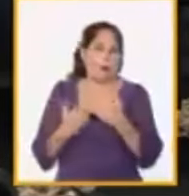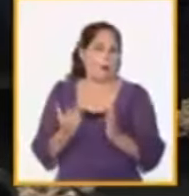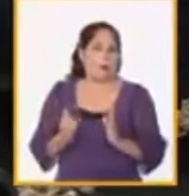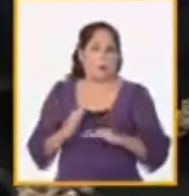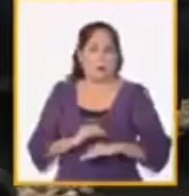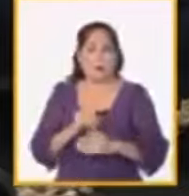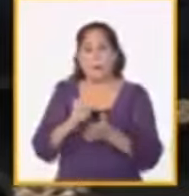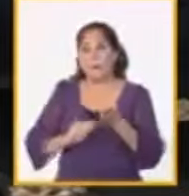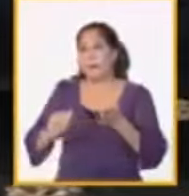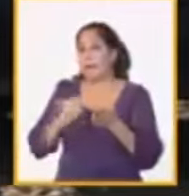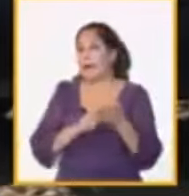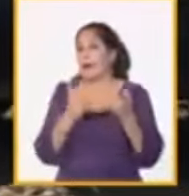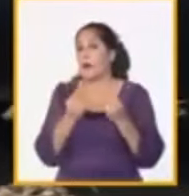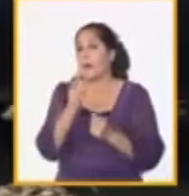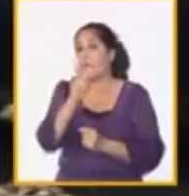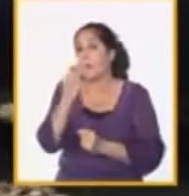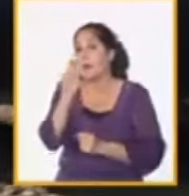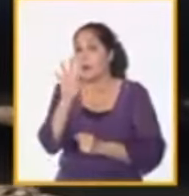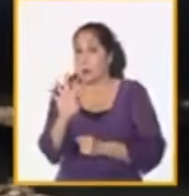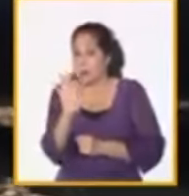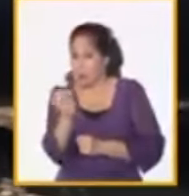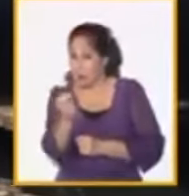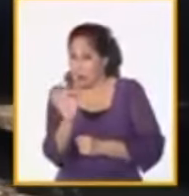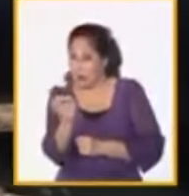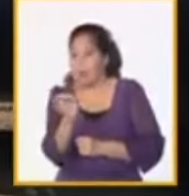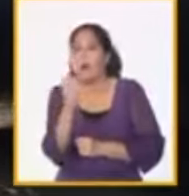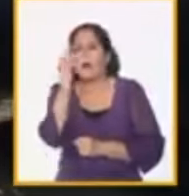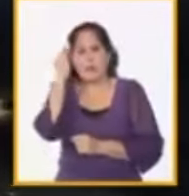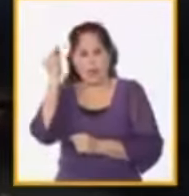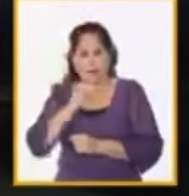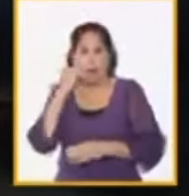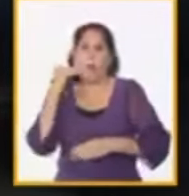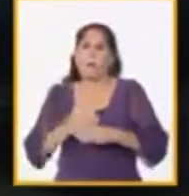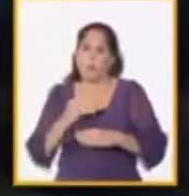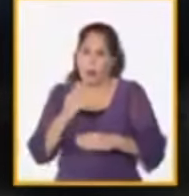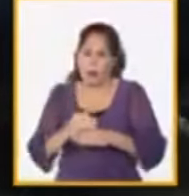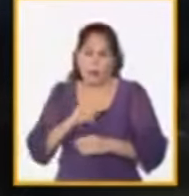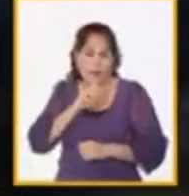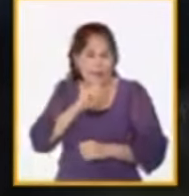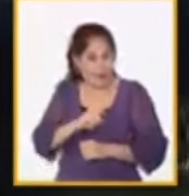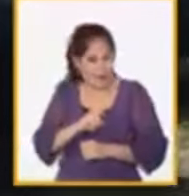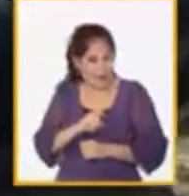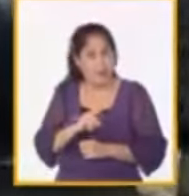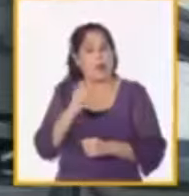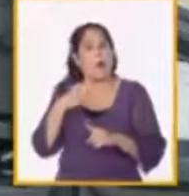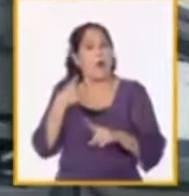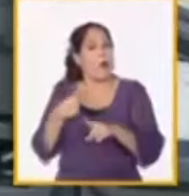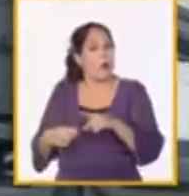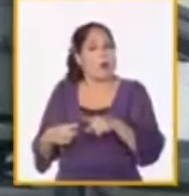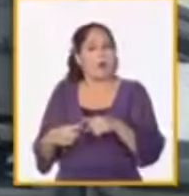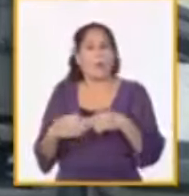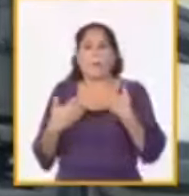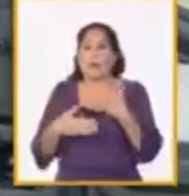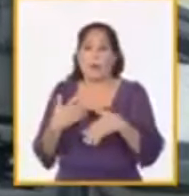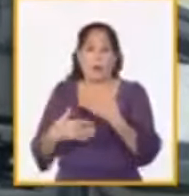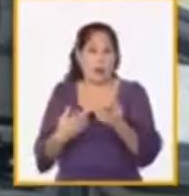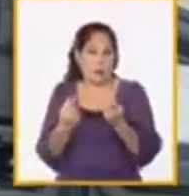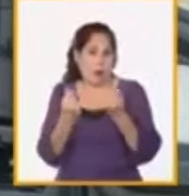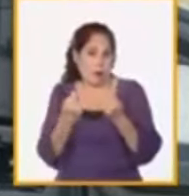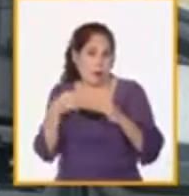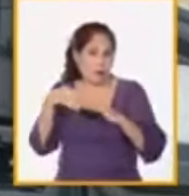plan de la economía 2024, pese al bloqueo recrudecido y las tensiones financieras que enfrenta el